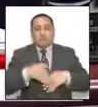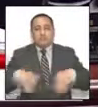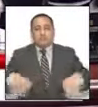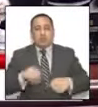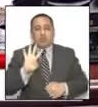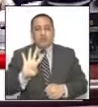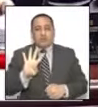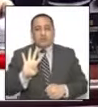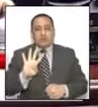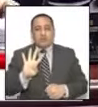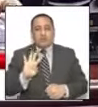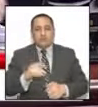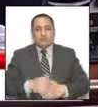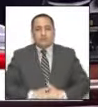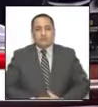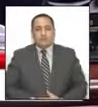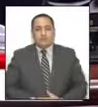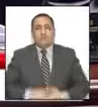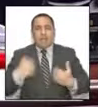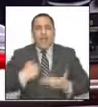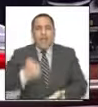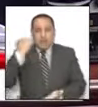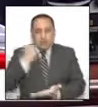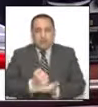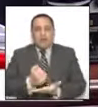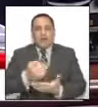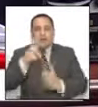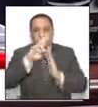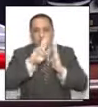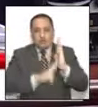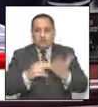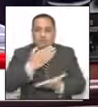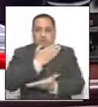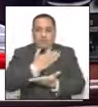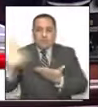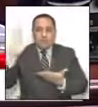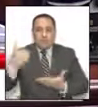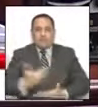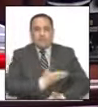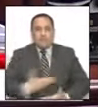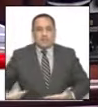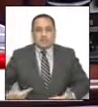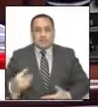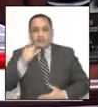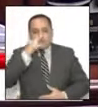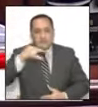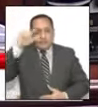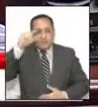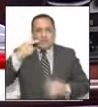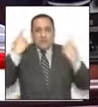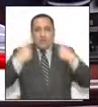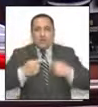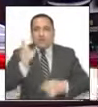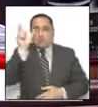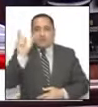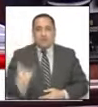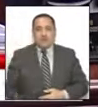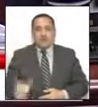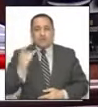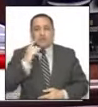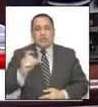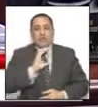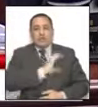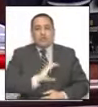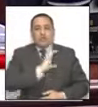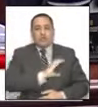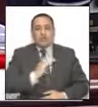4. Ha sido aprobada la resolución que declara la vacancia de la Presidencia de la República por la causal prevista en el inciso segundo